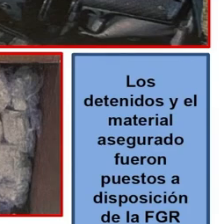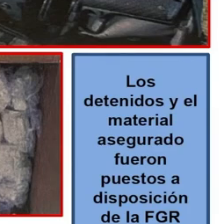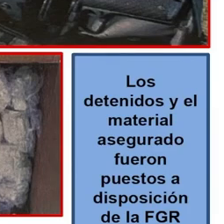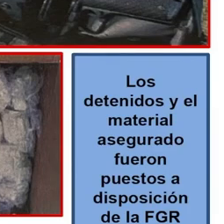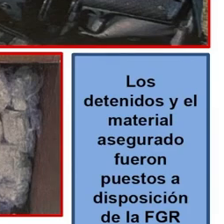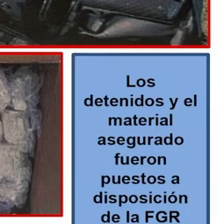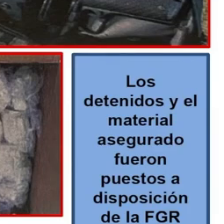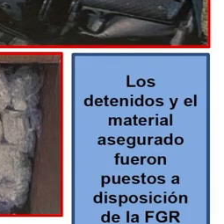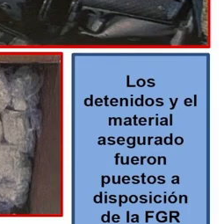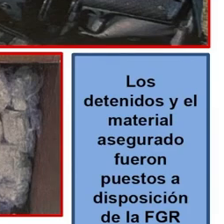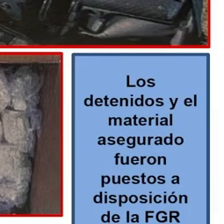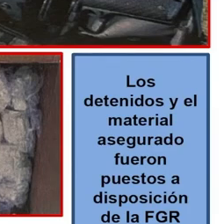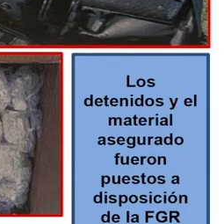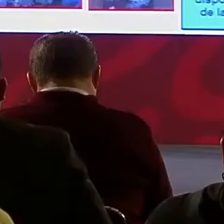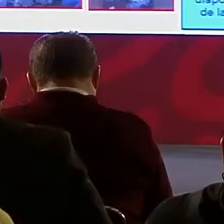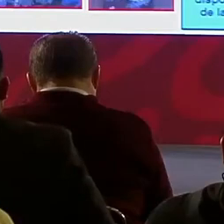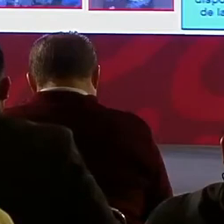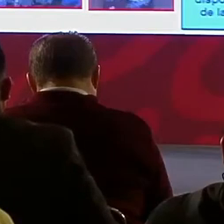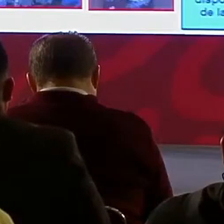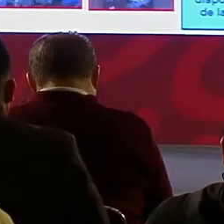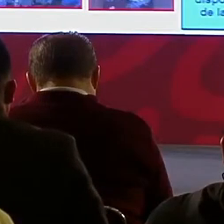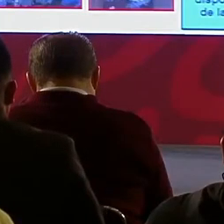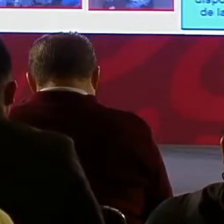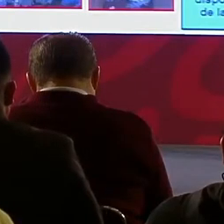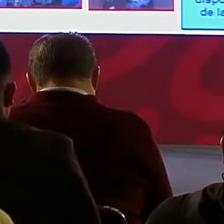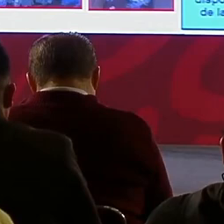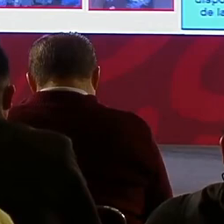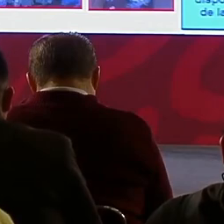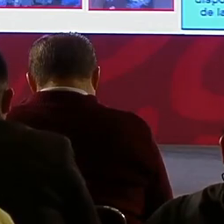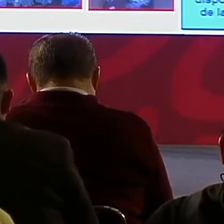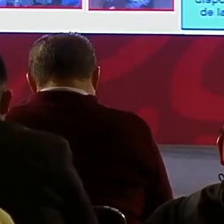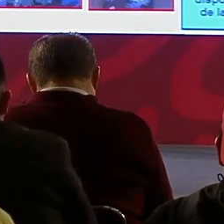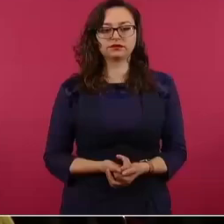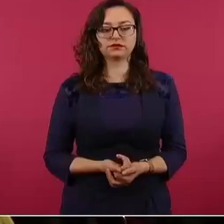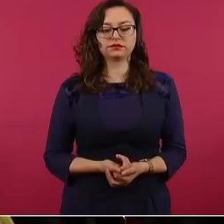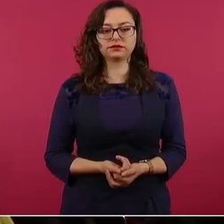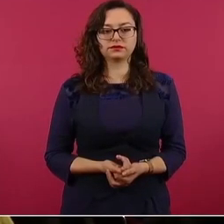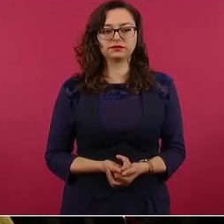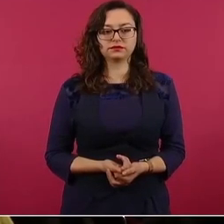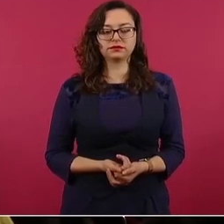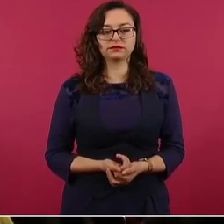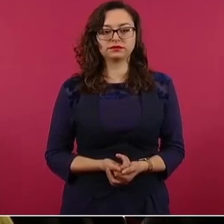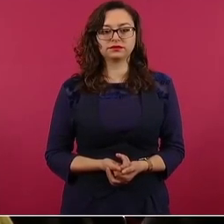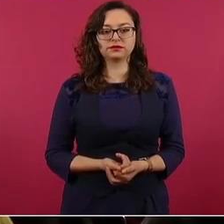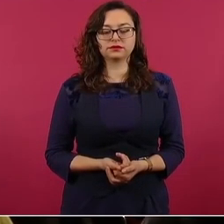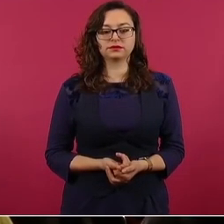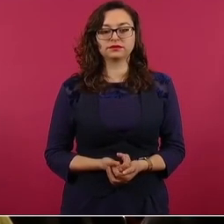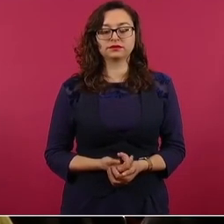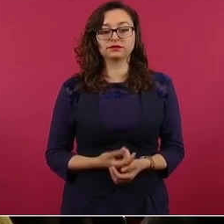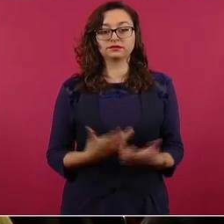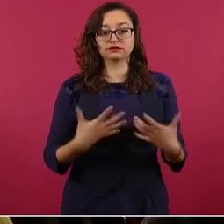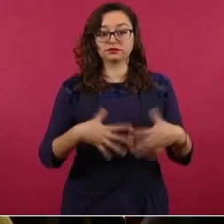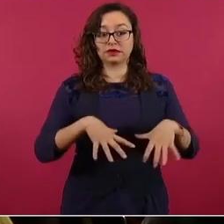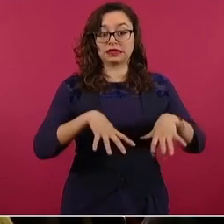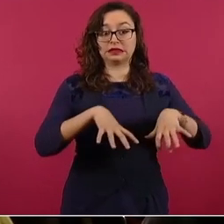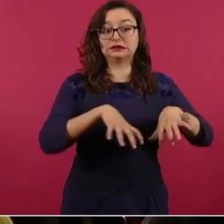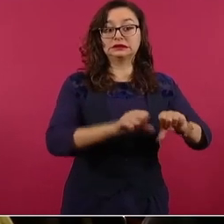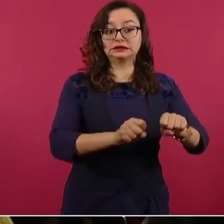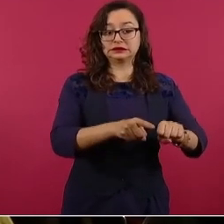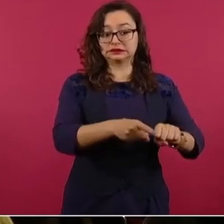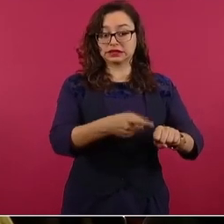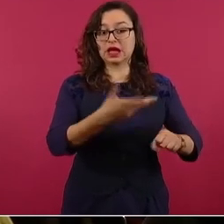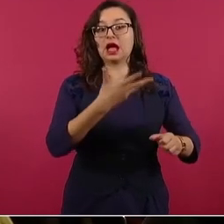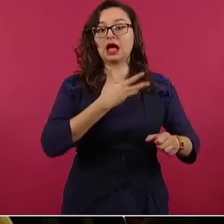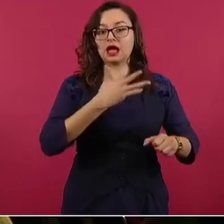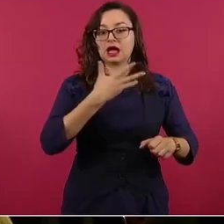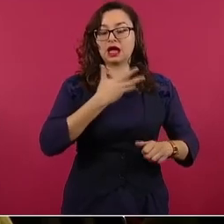narcotráfico, robo de vehículos, extorsión y secuestro, asegurándole al momento un arma larga, un arma corta,